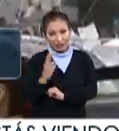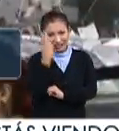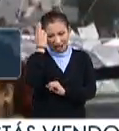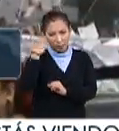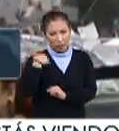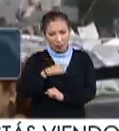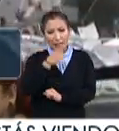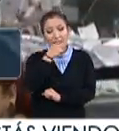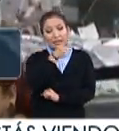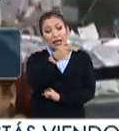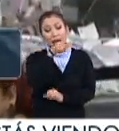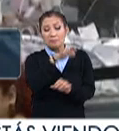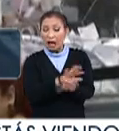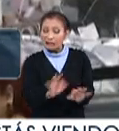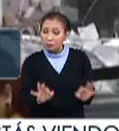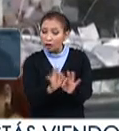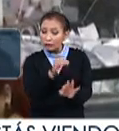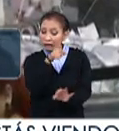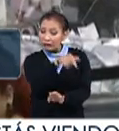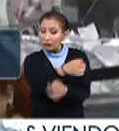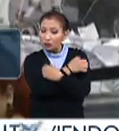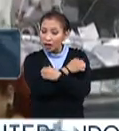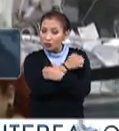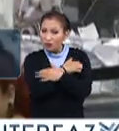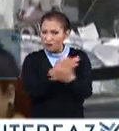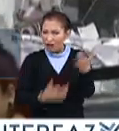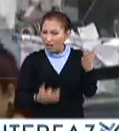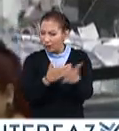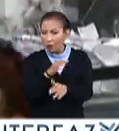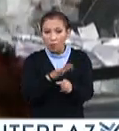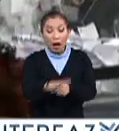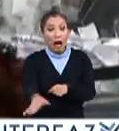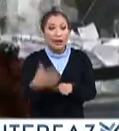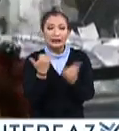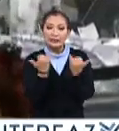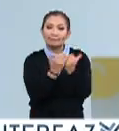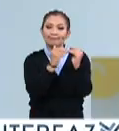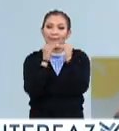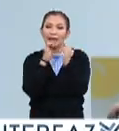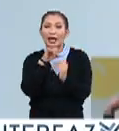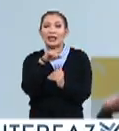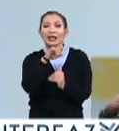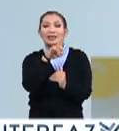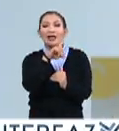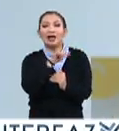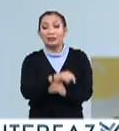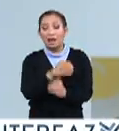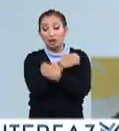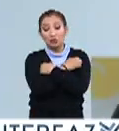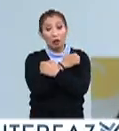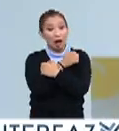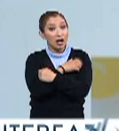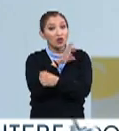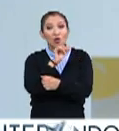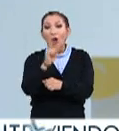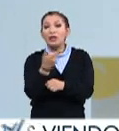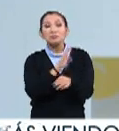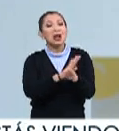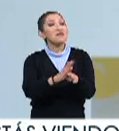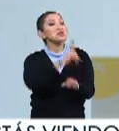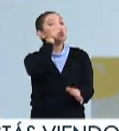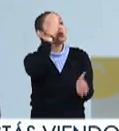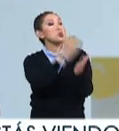Guadalajara, indicó que el principal reto de la educación en nuestro país es la equidad. La educación no es un